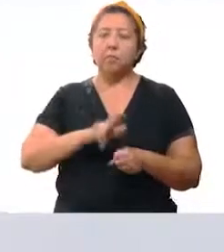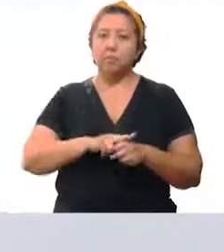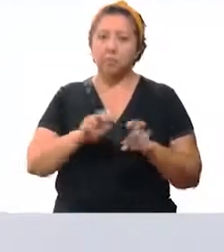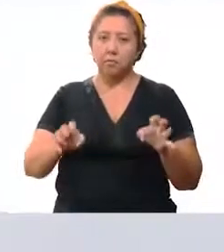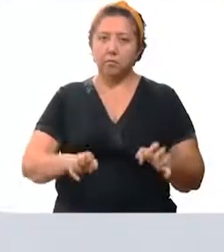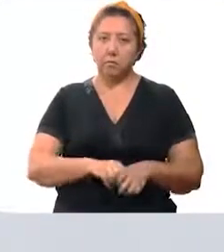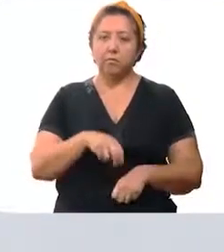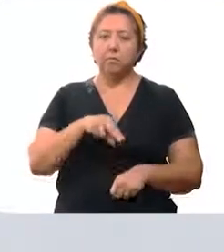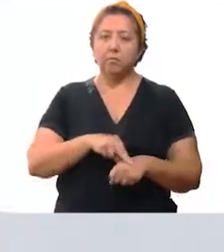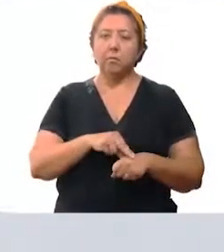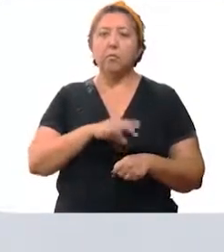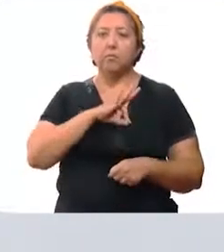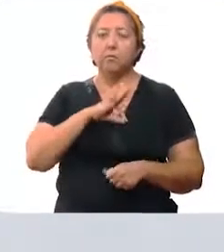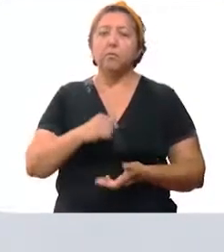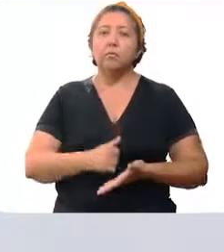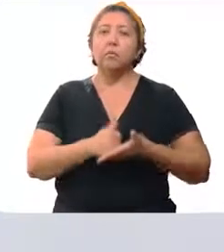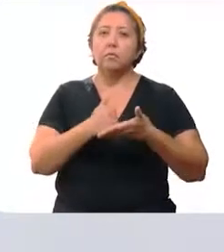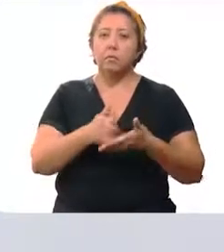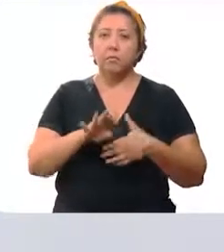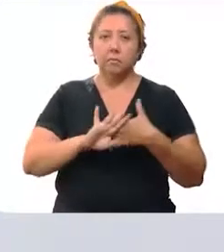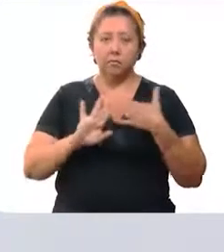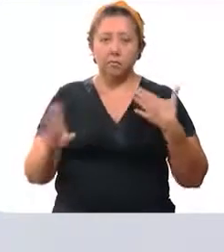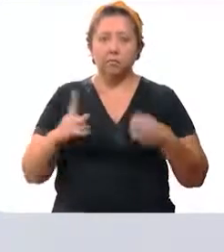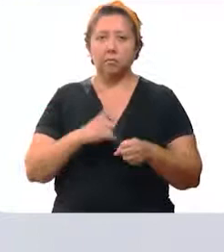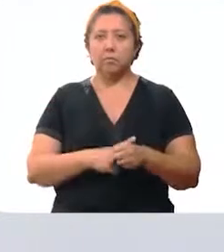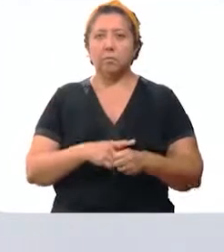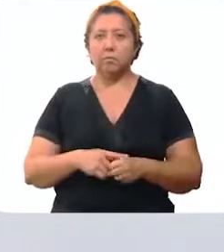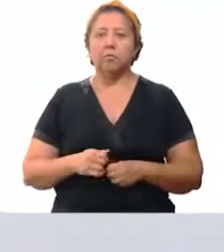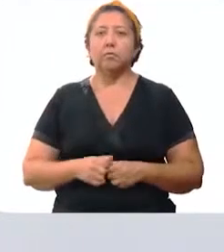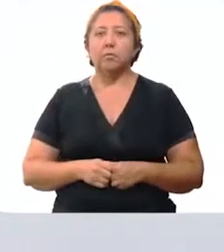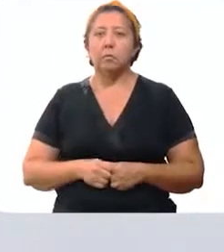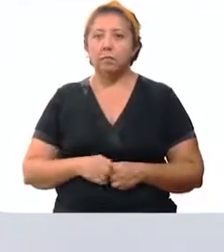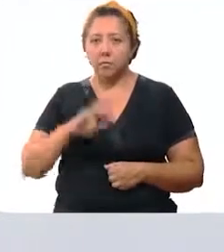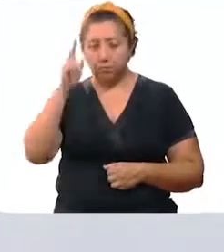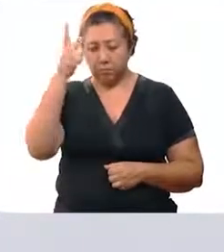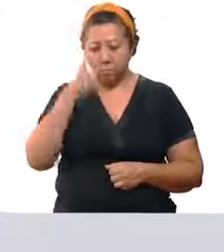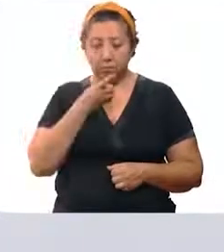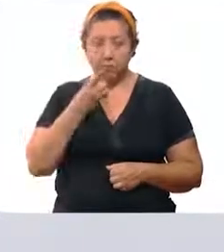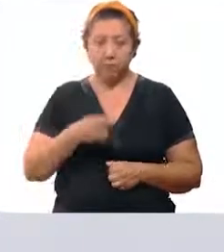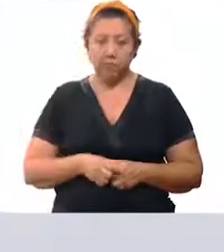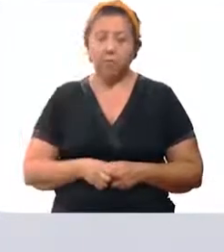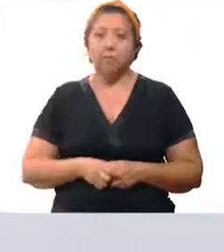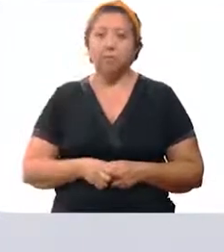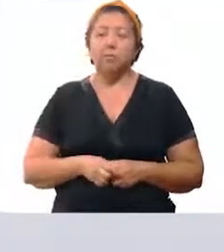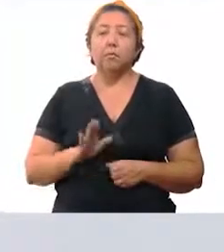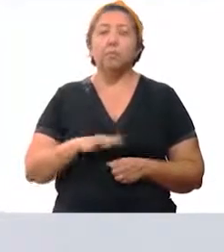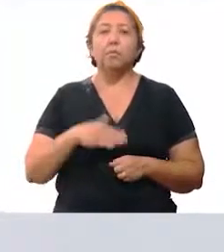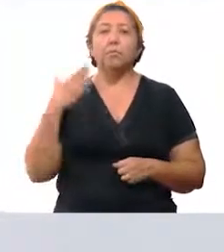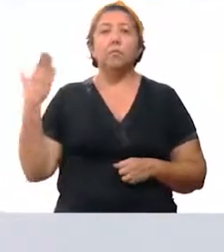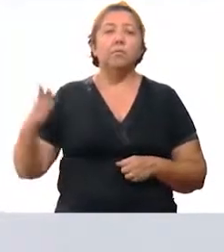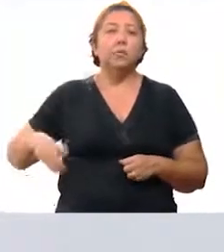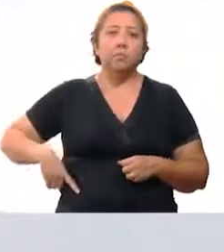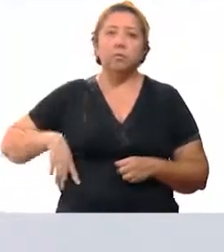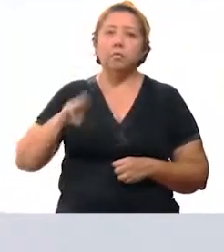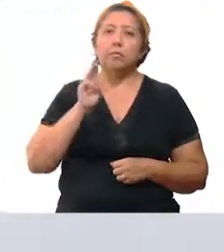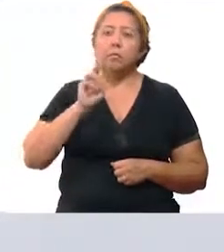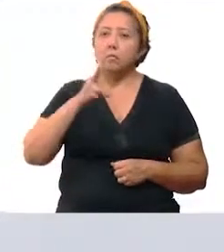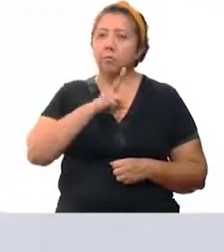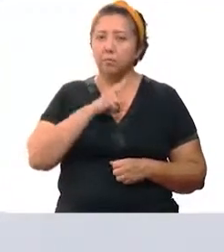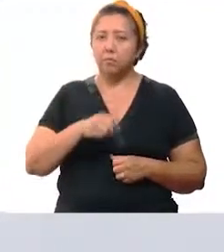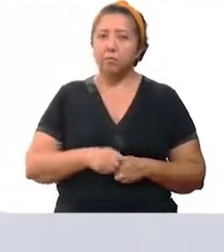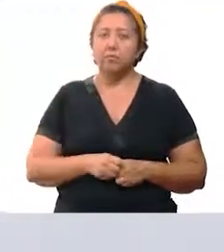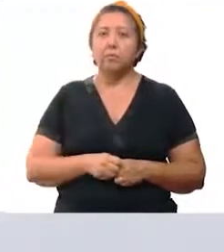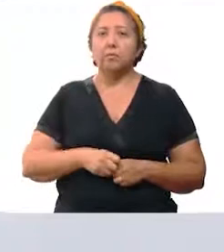un equipo de especialistas podrá ayudarlos y evitar que la enfermedad se complique. Por gestiones del gobernador Mauricio Vila